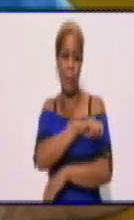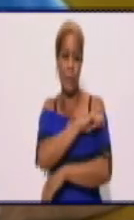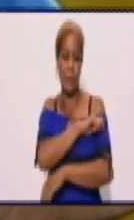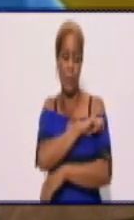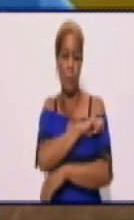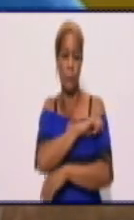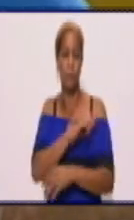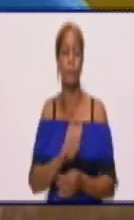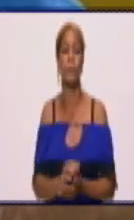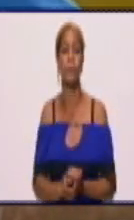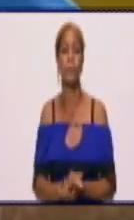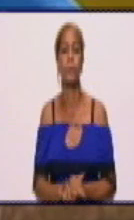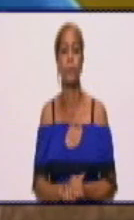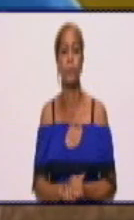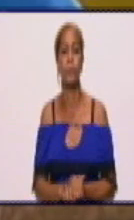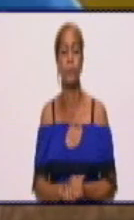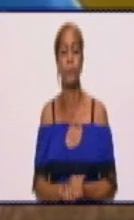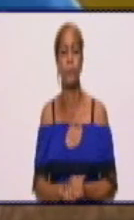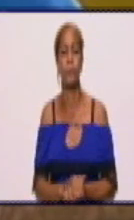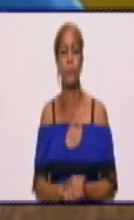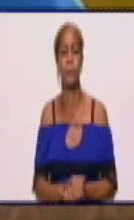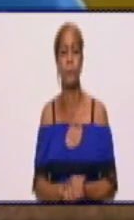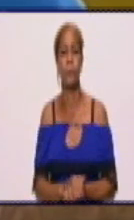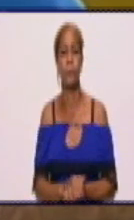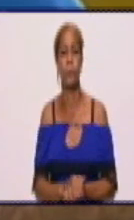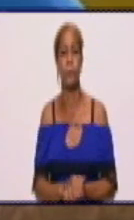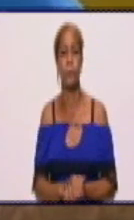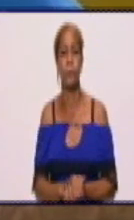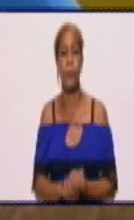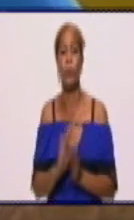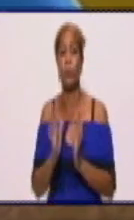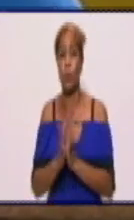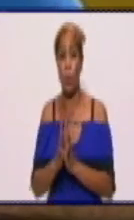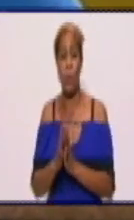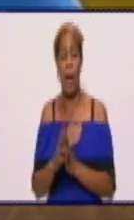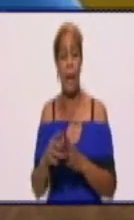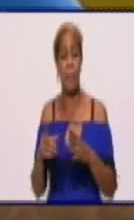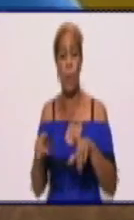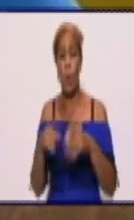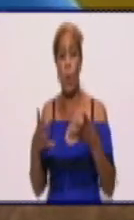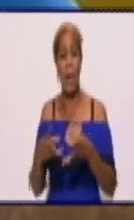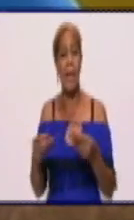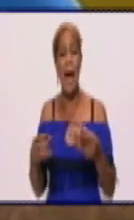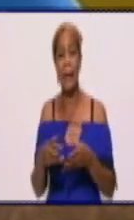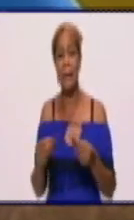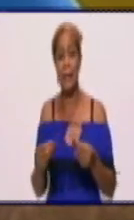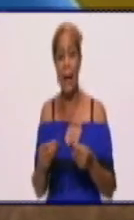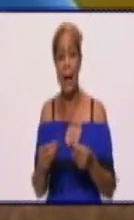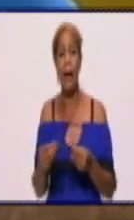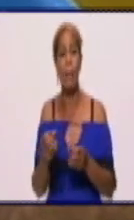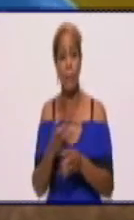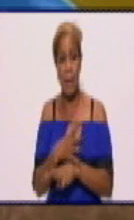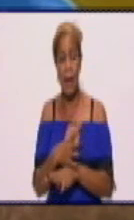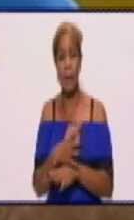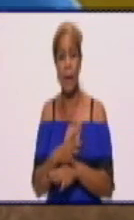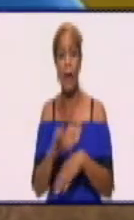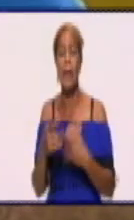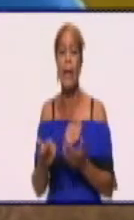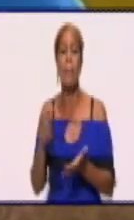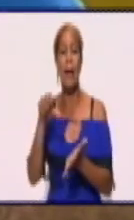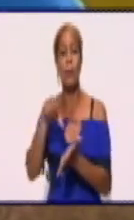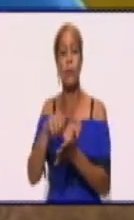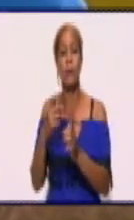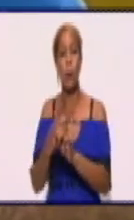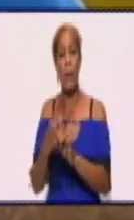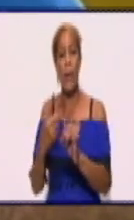para el pan de la población de la canasta familiar normal. El resto de la harina está destinada a proteger los centros de aislamiento de la